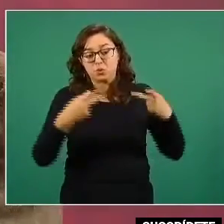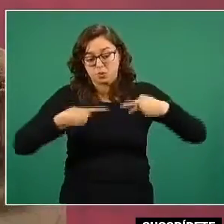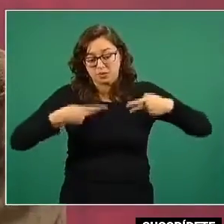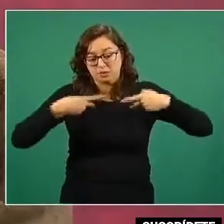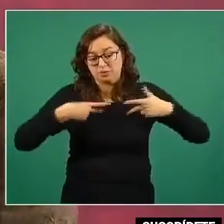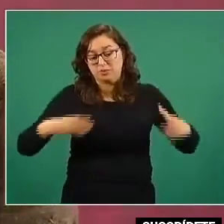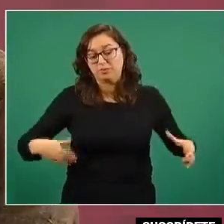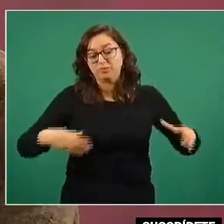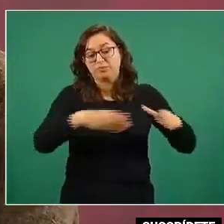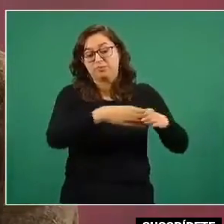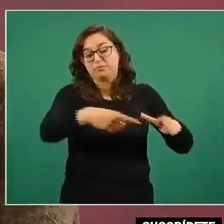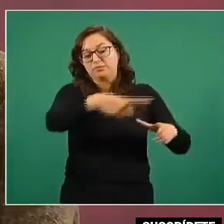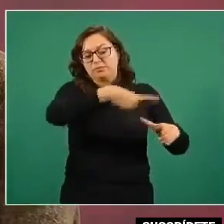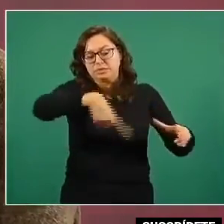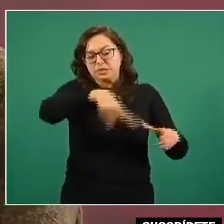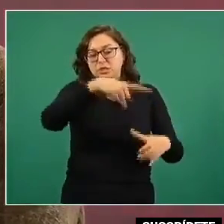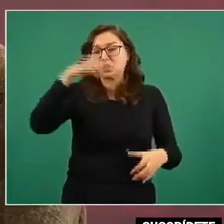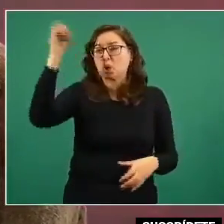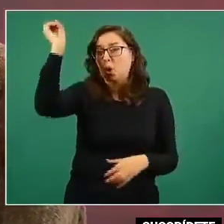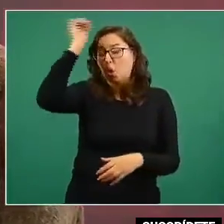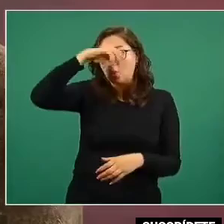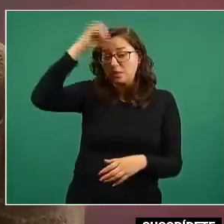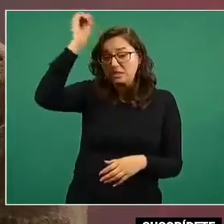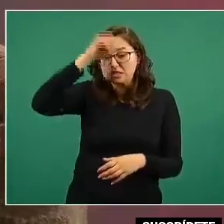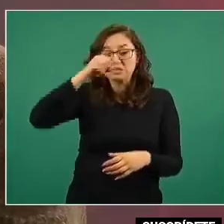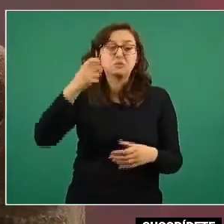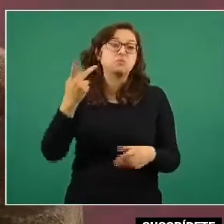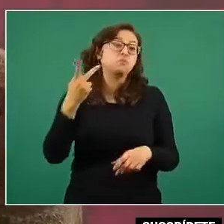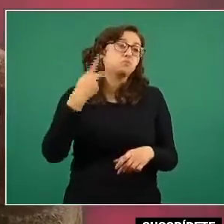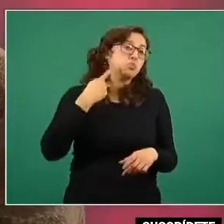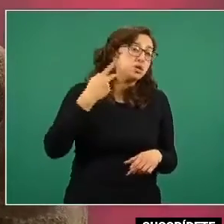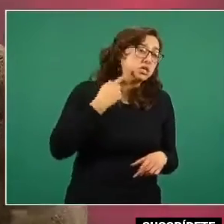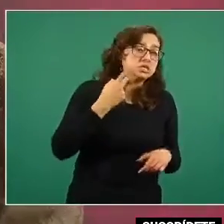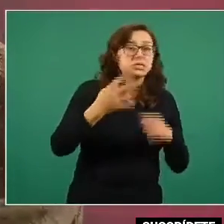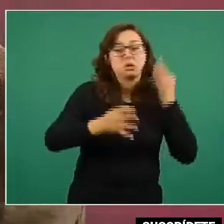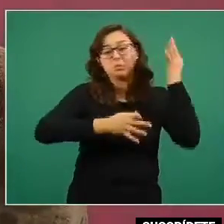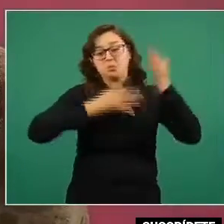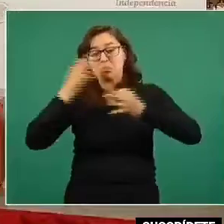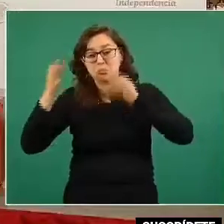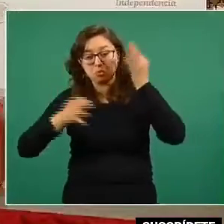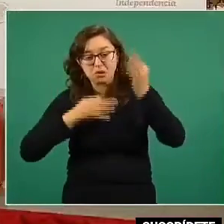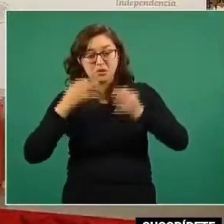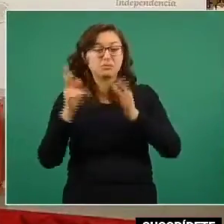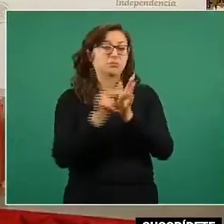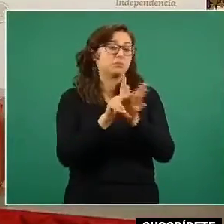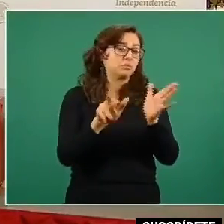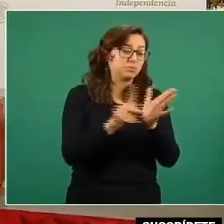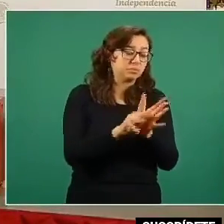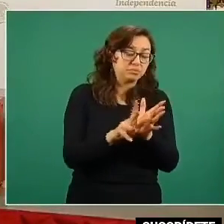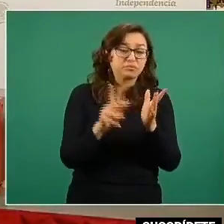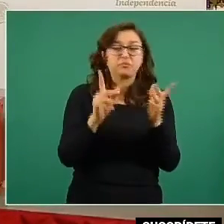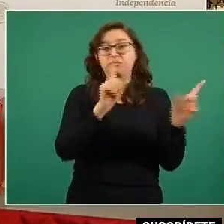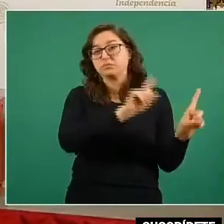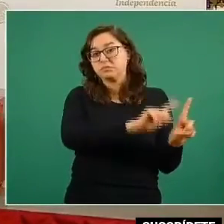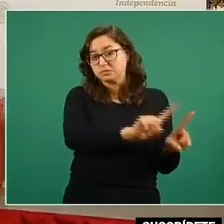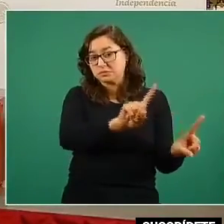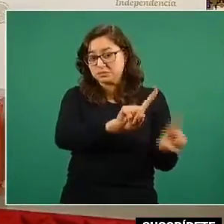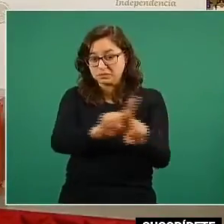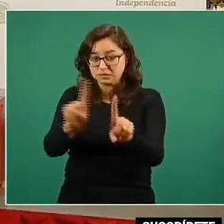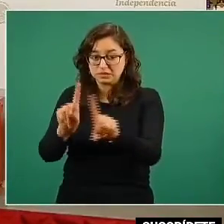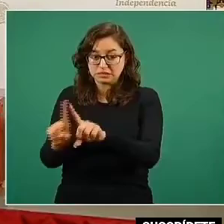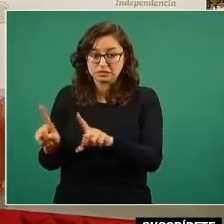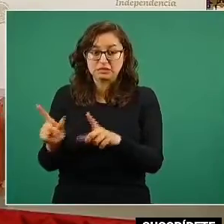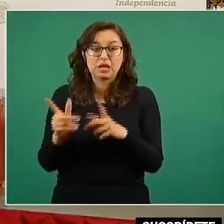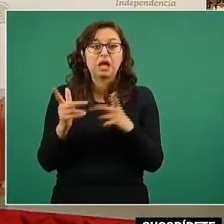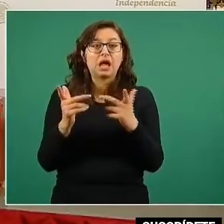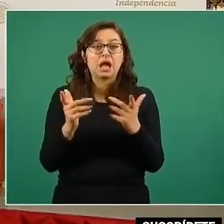en distintos ámbitos, en el ámbito de la acción política, en los medios de comunicación, en columnas periodísticas o